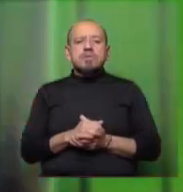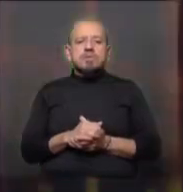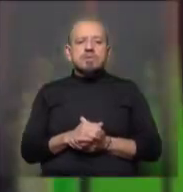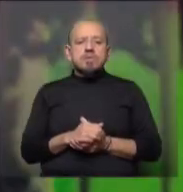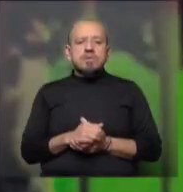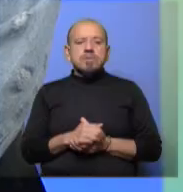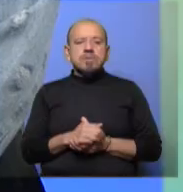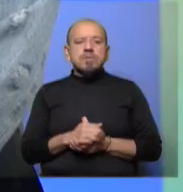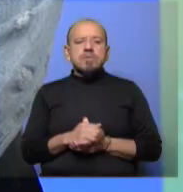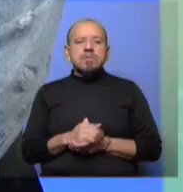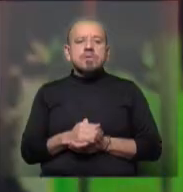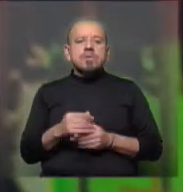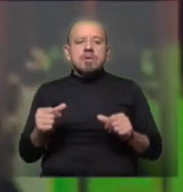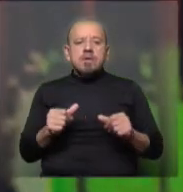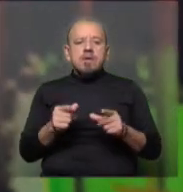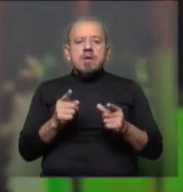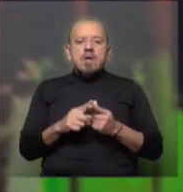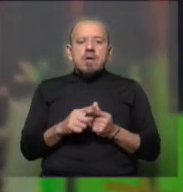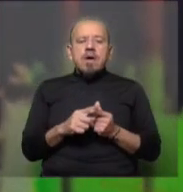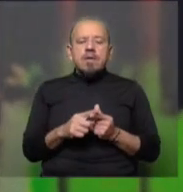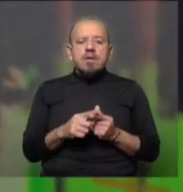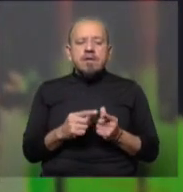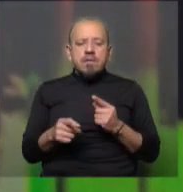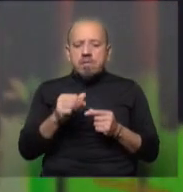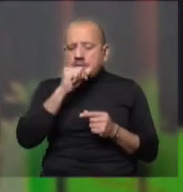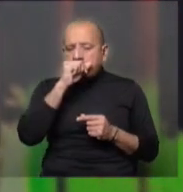hacemos eso. Nosotros somos de hacer eso. Sí. Bien, sí. Bien por ustedes. Sí, porque